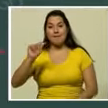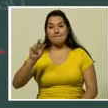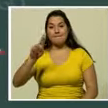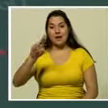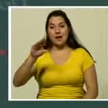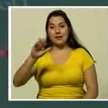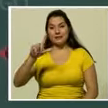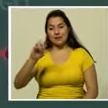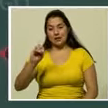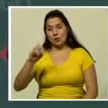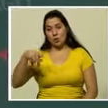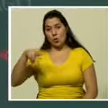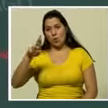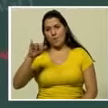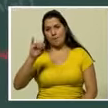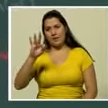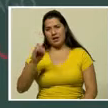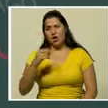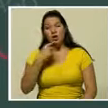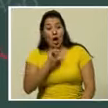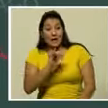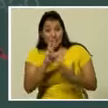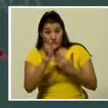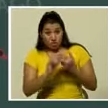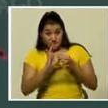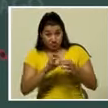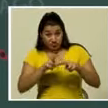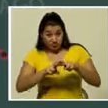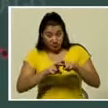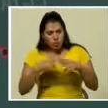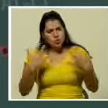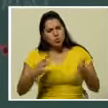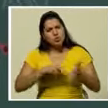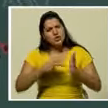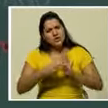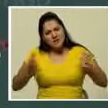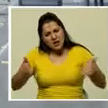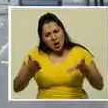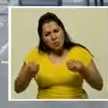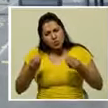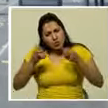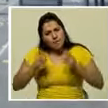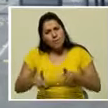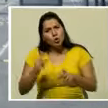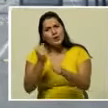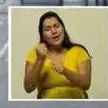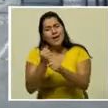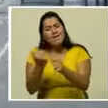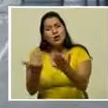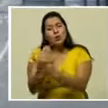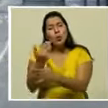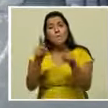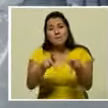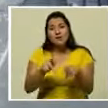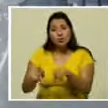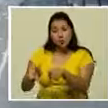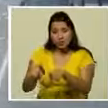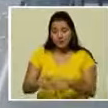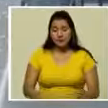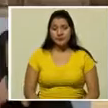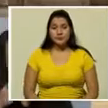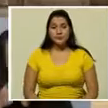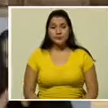traerá consigo una gran reactivación económica al país, ya que es la principal iniciativa que viene impulsando el Ejecutivo en